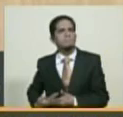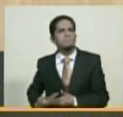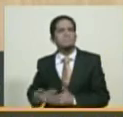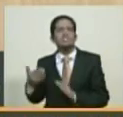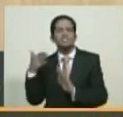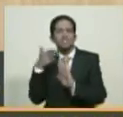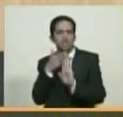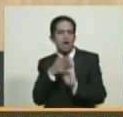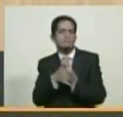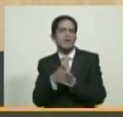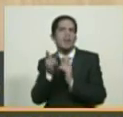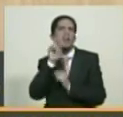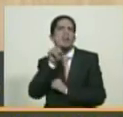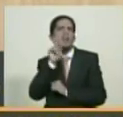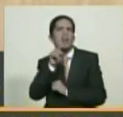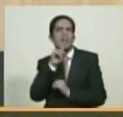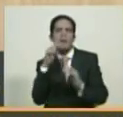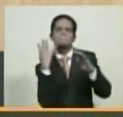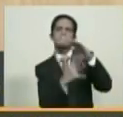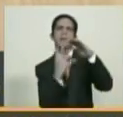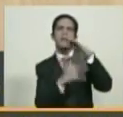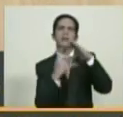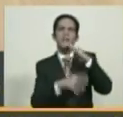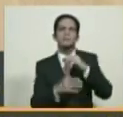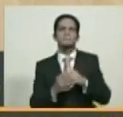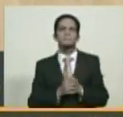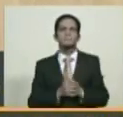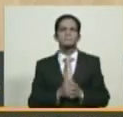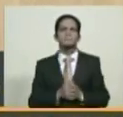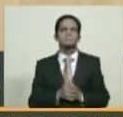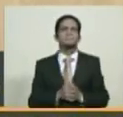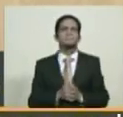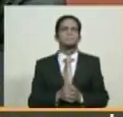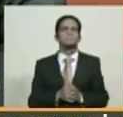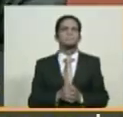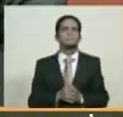con respecto a la migración venezolana. Gracias. Sí.